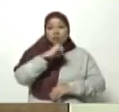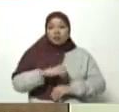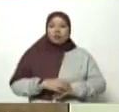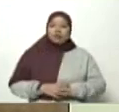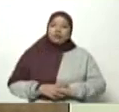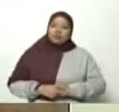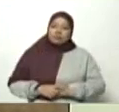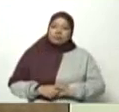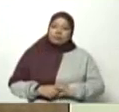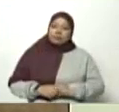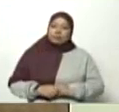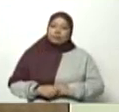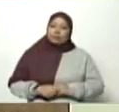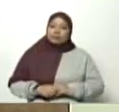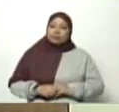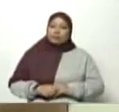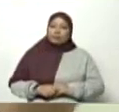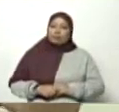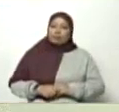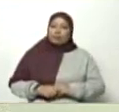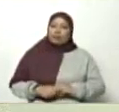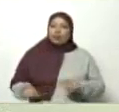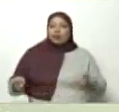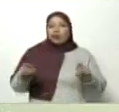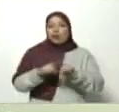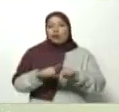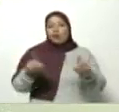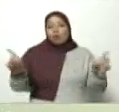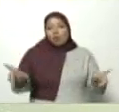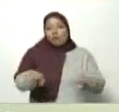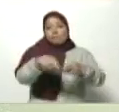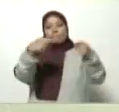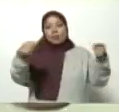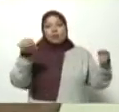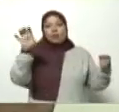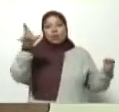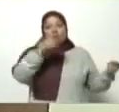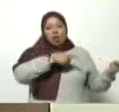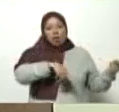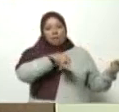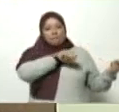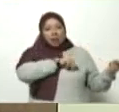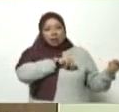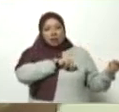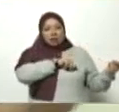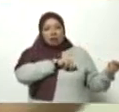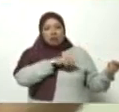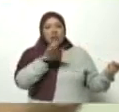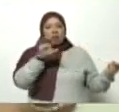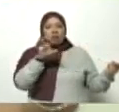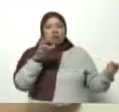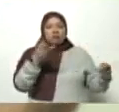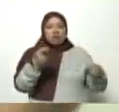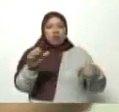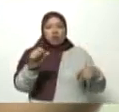las tareas. Ese mismo periódico, creo que El País de España sacó hace como una semana